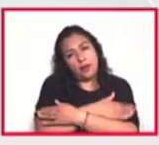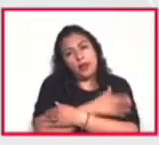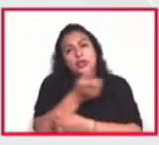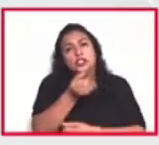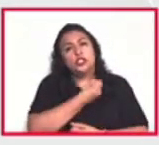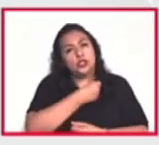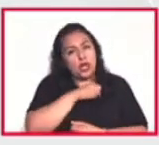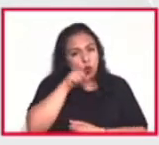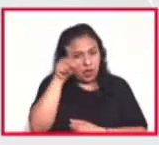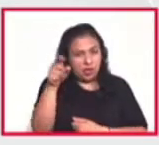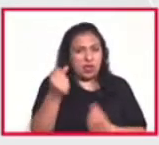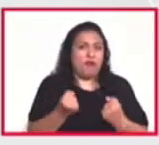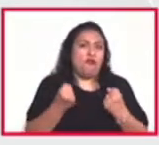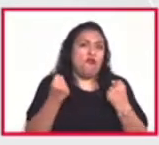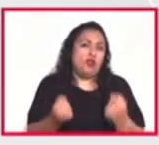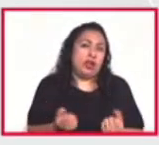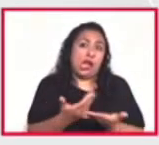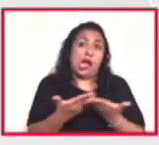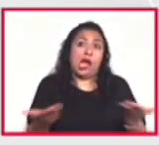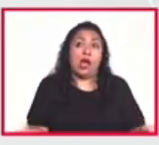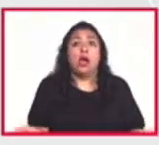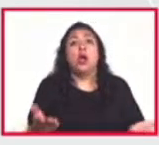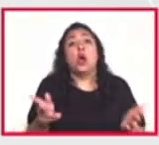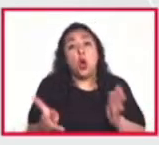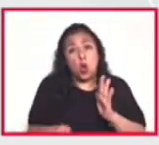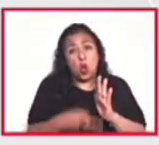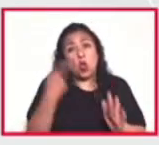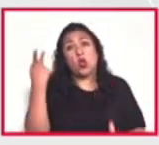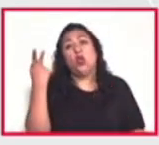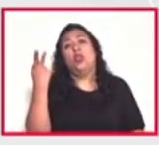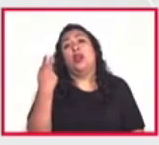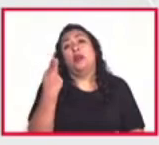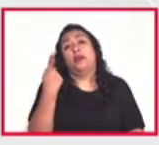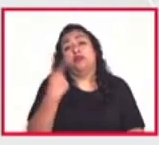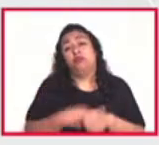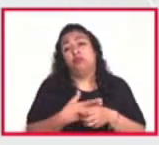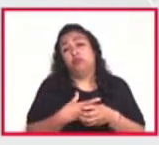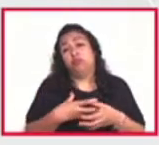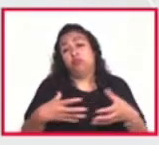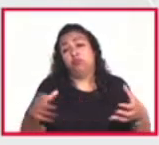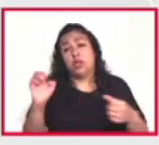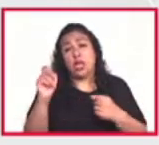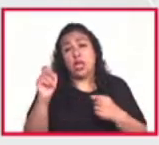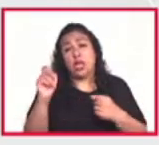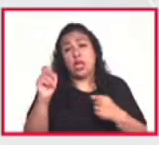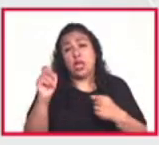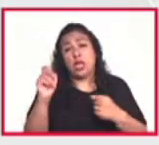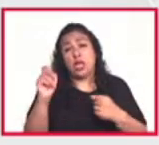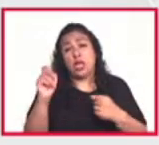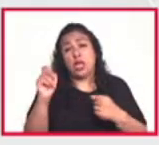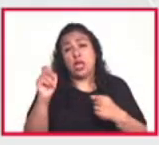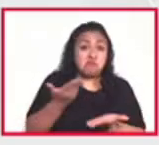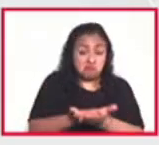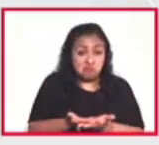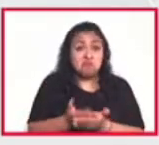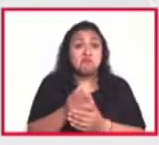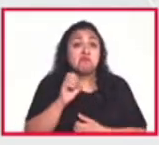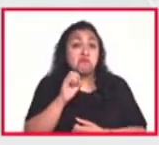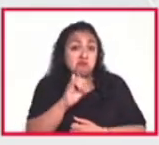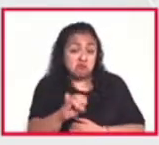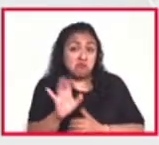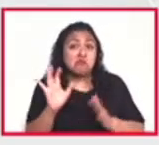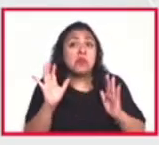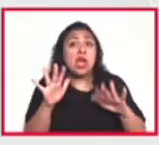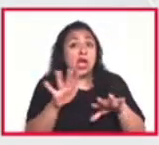allá, mucha fuerza ante este rebrote de la pandemia en Europa. Y suena muy interesante esta propuesta de reinventarse,